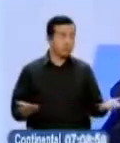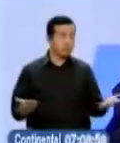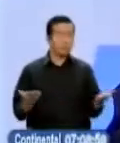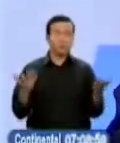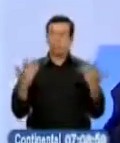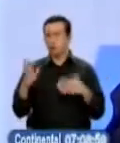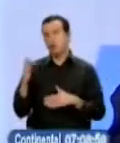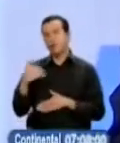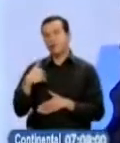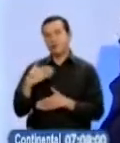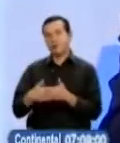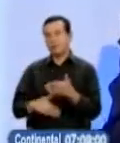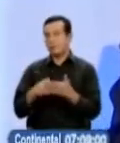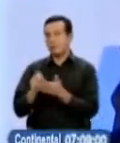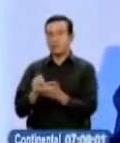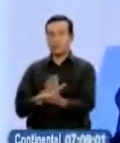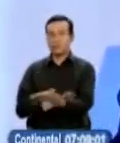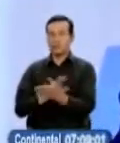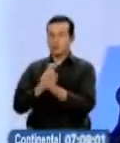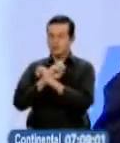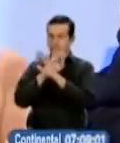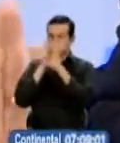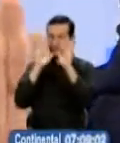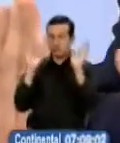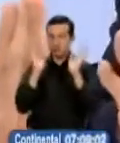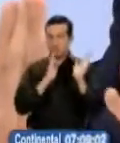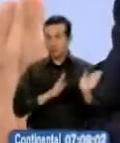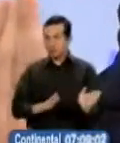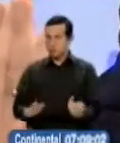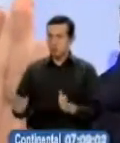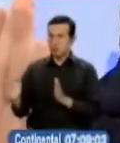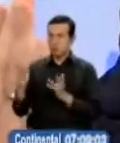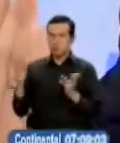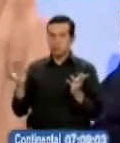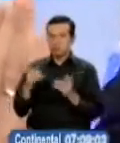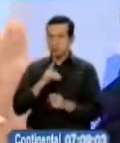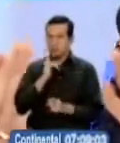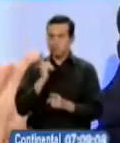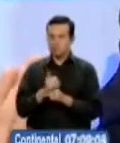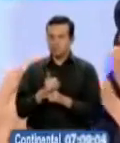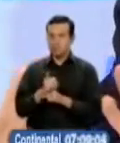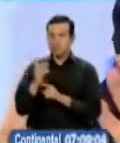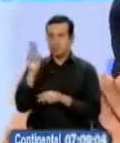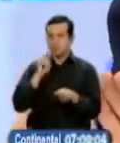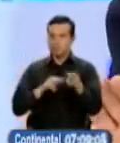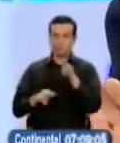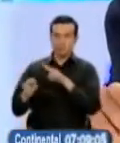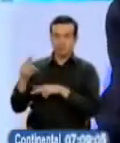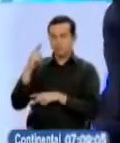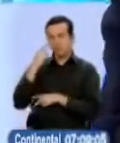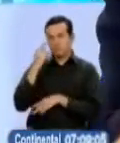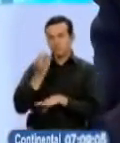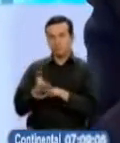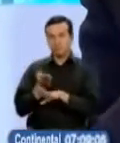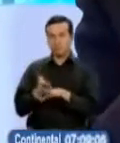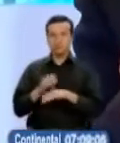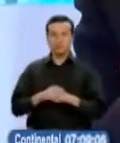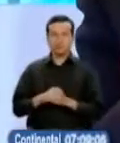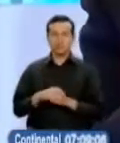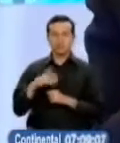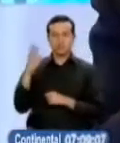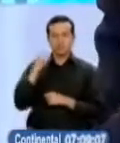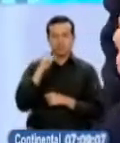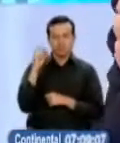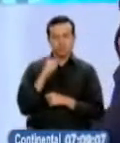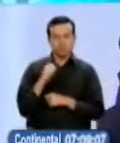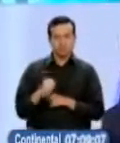ya tenemos los programas claros, bueno, como para a partir de ellos hacer un juzgamiento de lo que se proponen. Porque sí da pistas, ¿no? Sí,